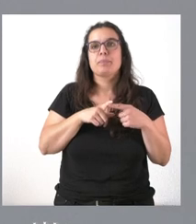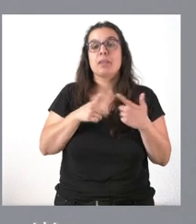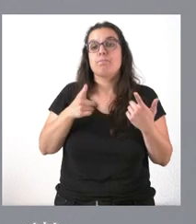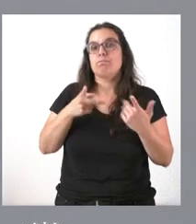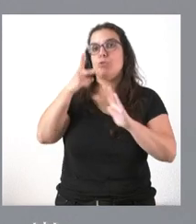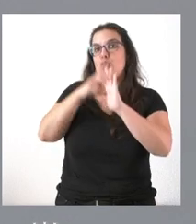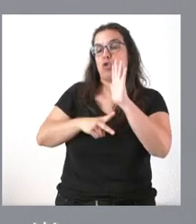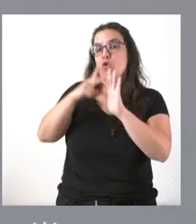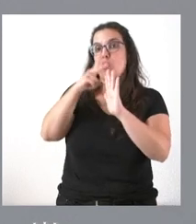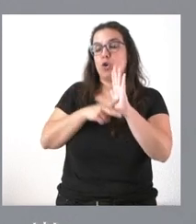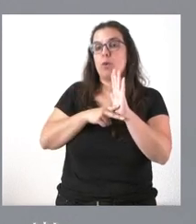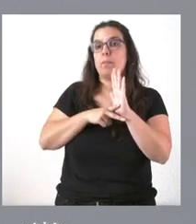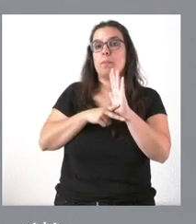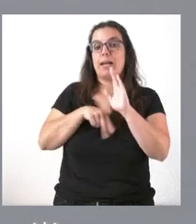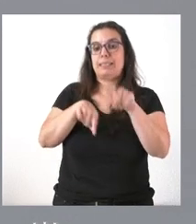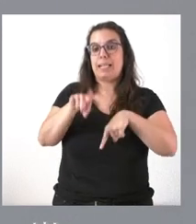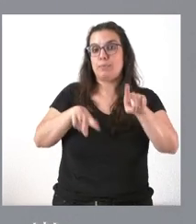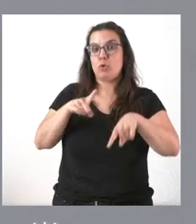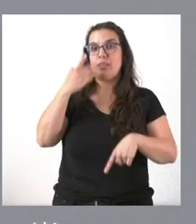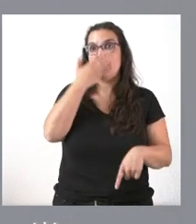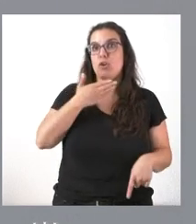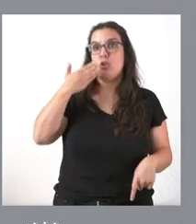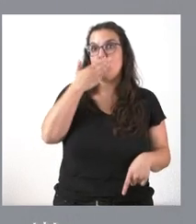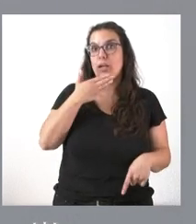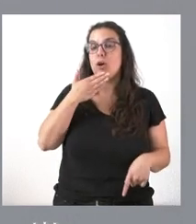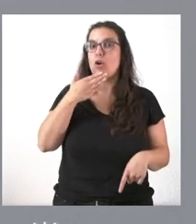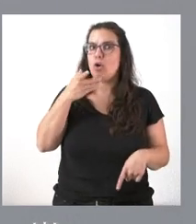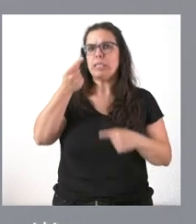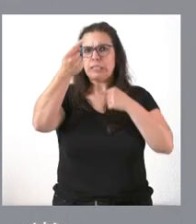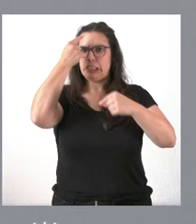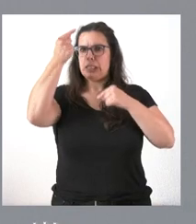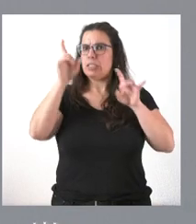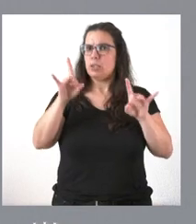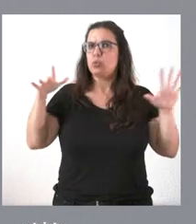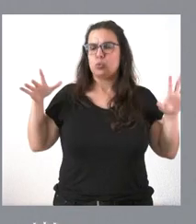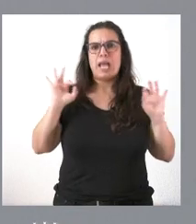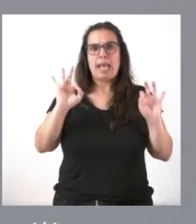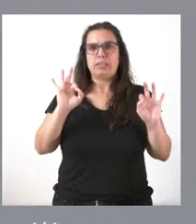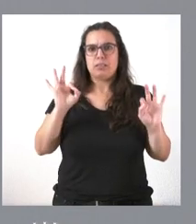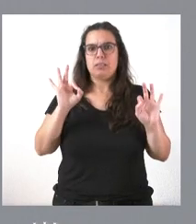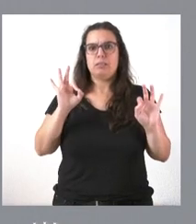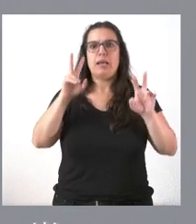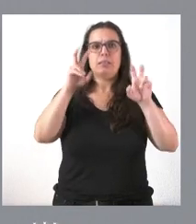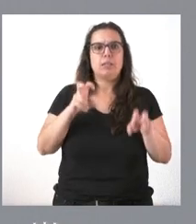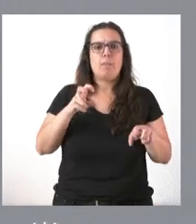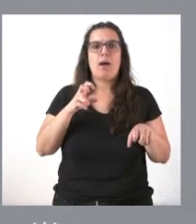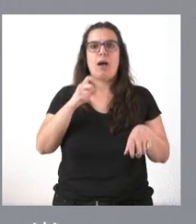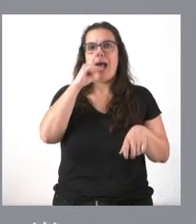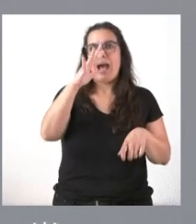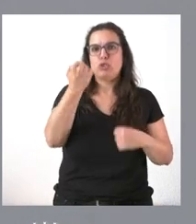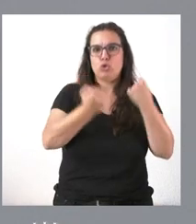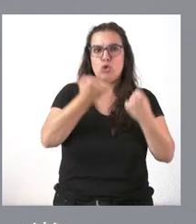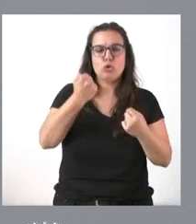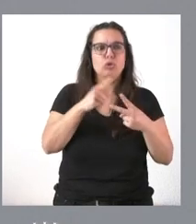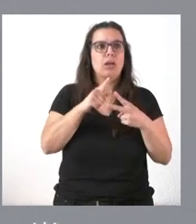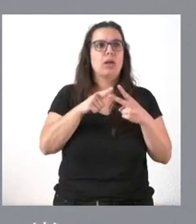normas de transporte escolar son esta de mentes rigurosas sobre la edad de los vehículos sobre el tiempo que